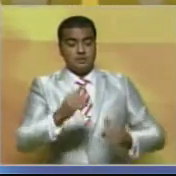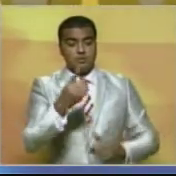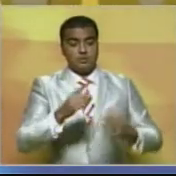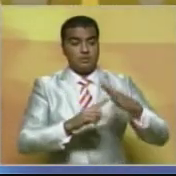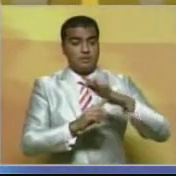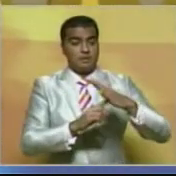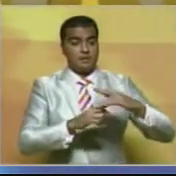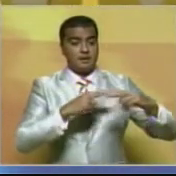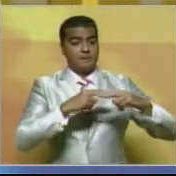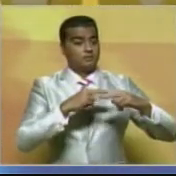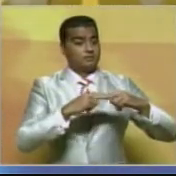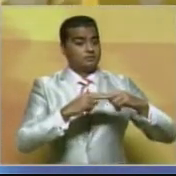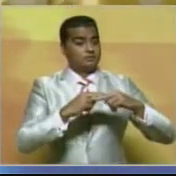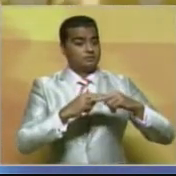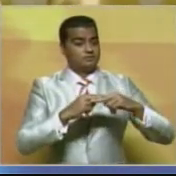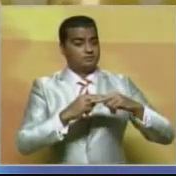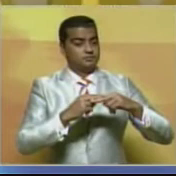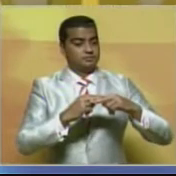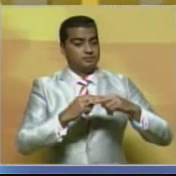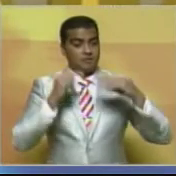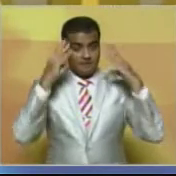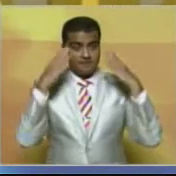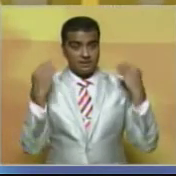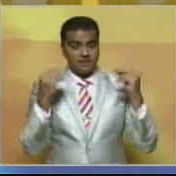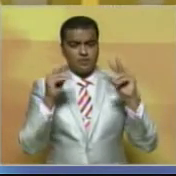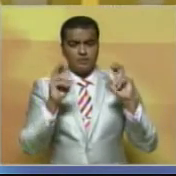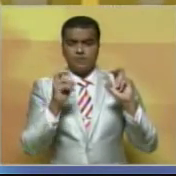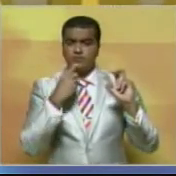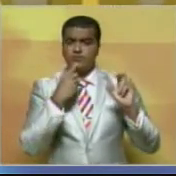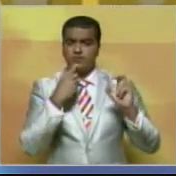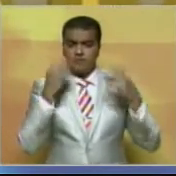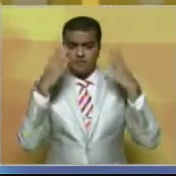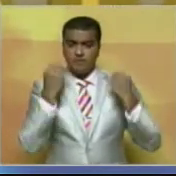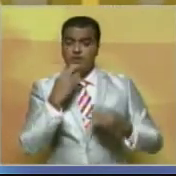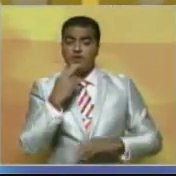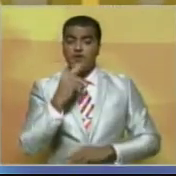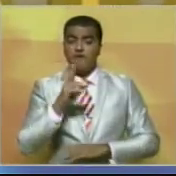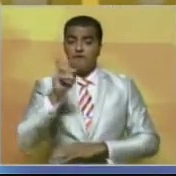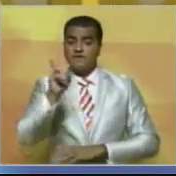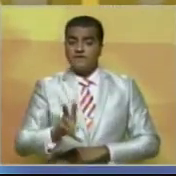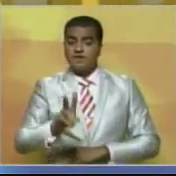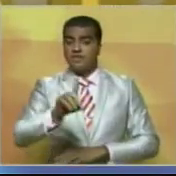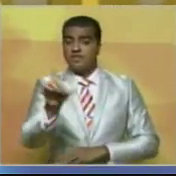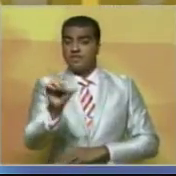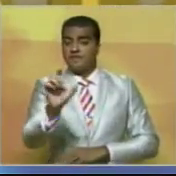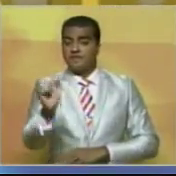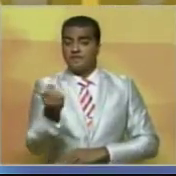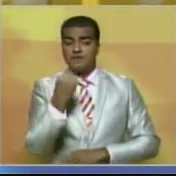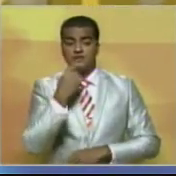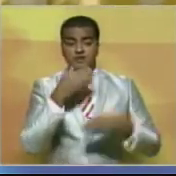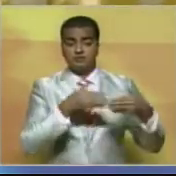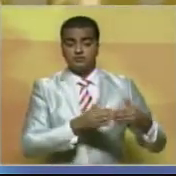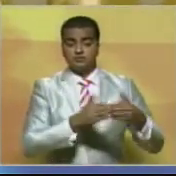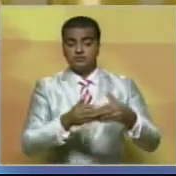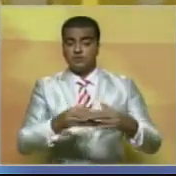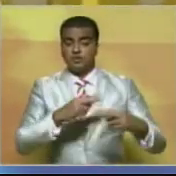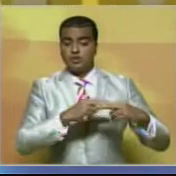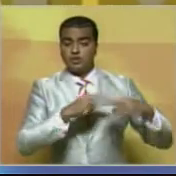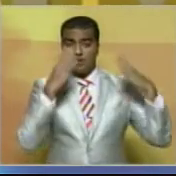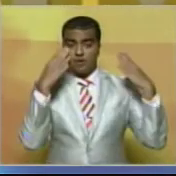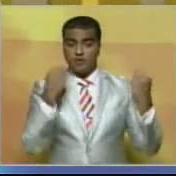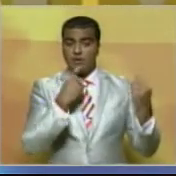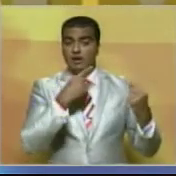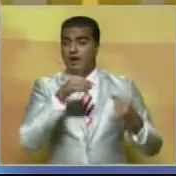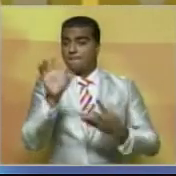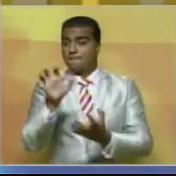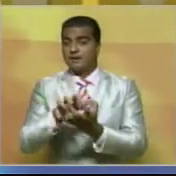terminal portuario en el estado Vargas y la nueva ruta del ferry Virgen del Valle 2, que zarpará desde el puerto de La Guaira con destino